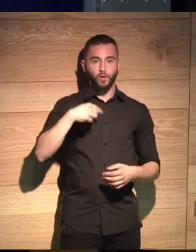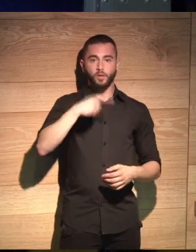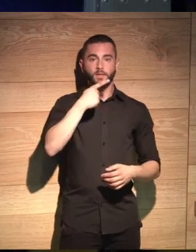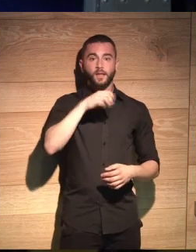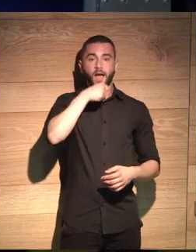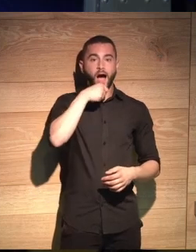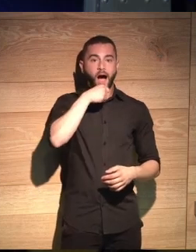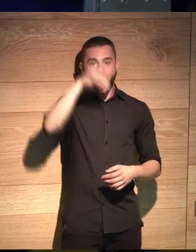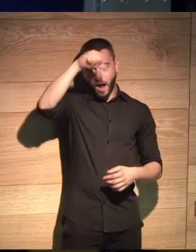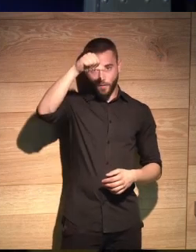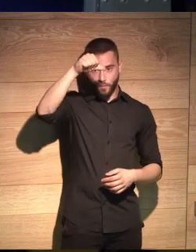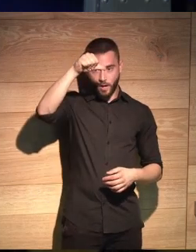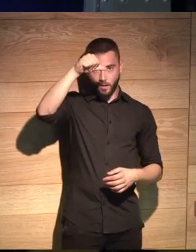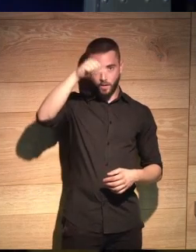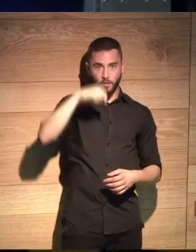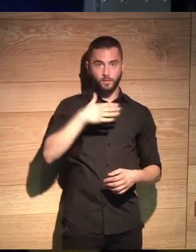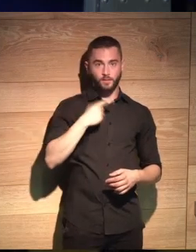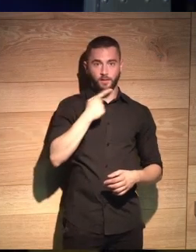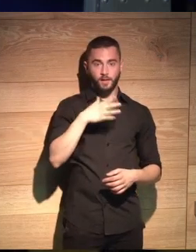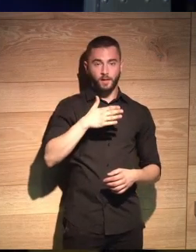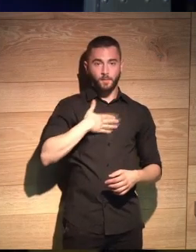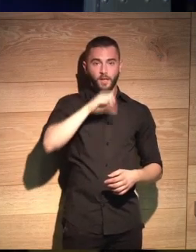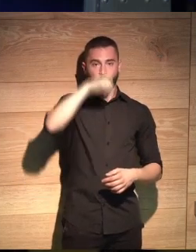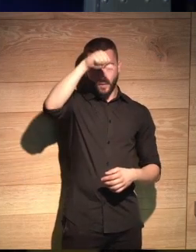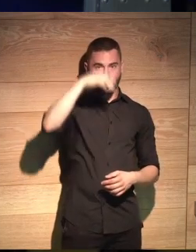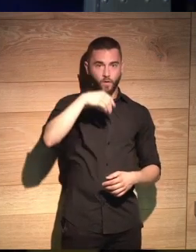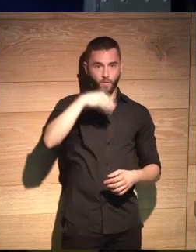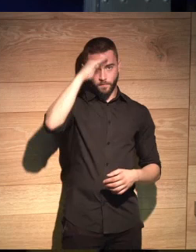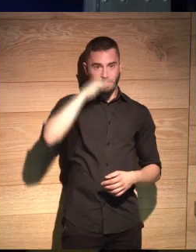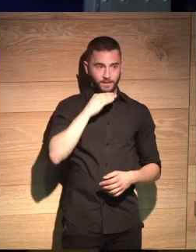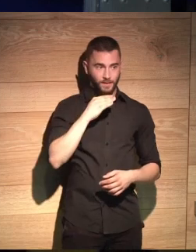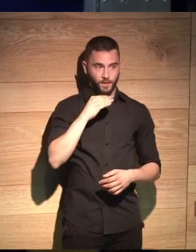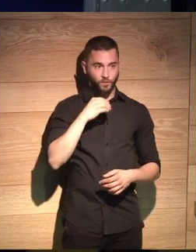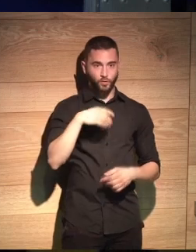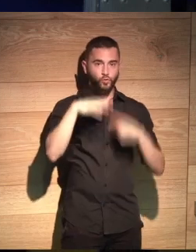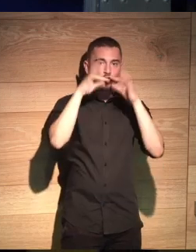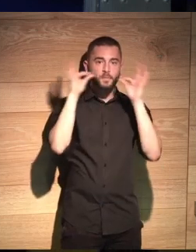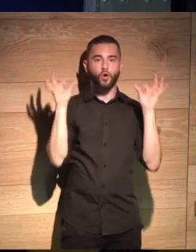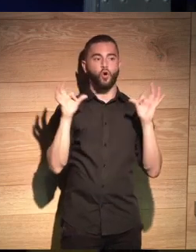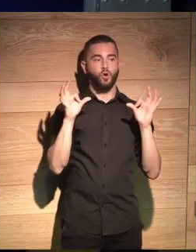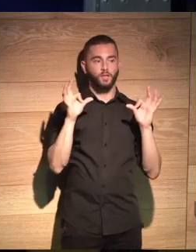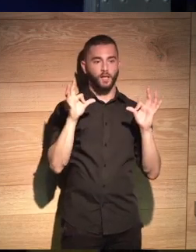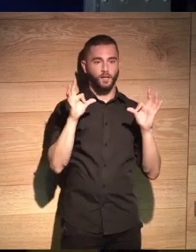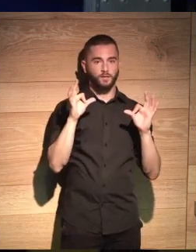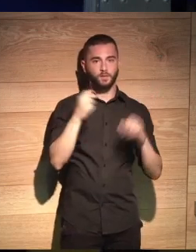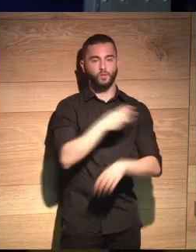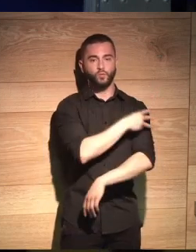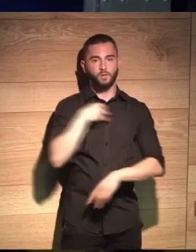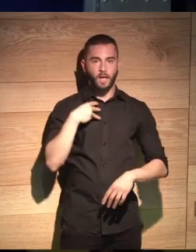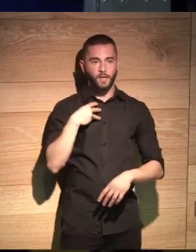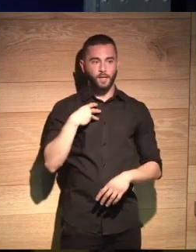su abuelo, mi abuelo paterno, dice. Cada día tiene unos bigotes, es un capitán de